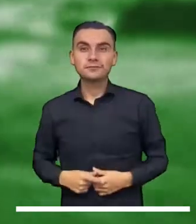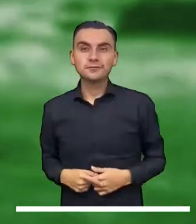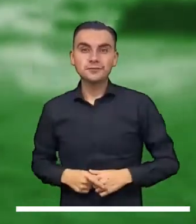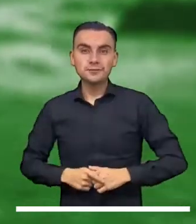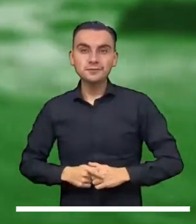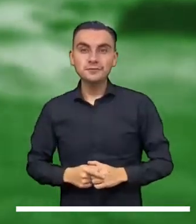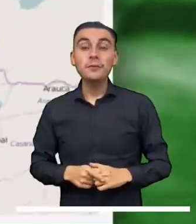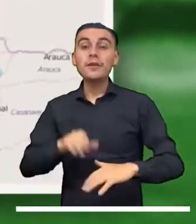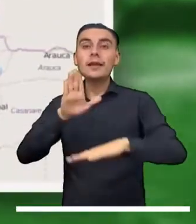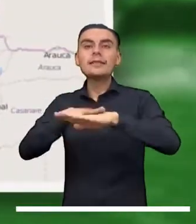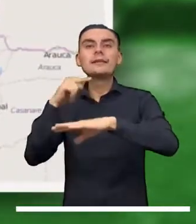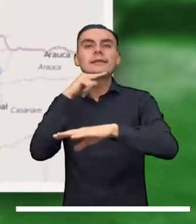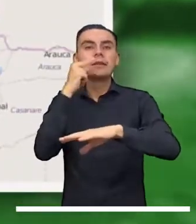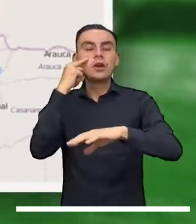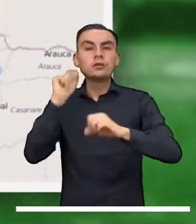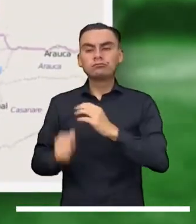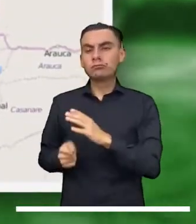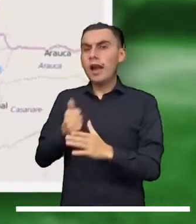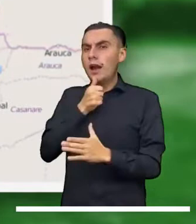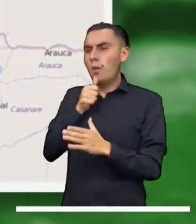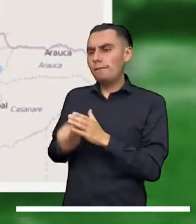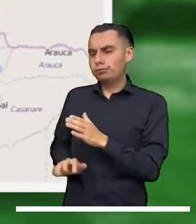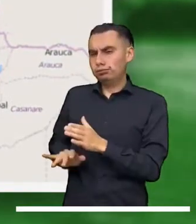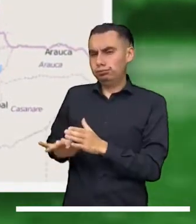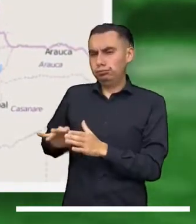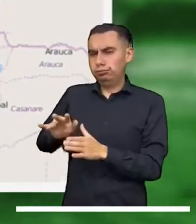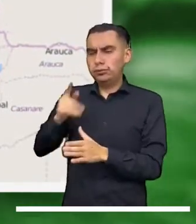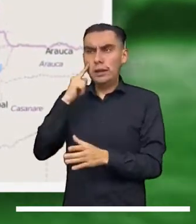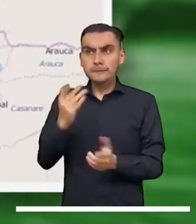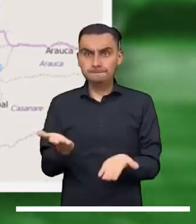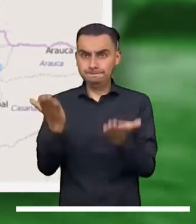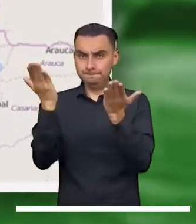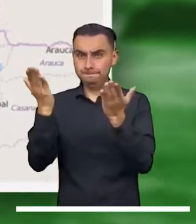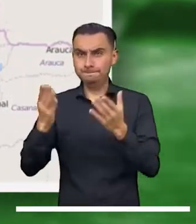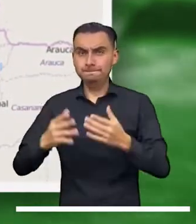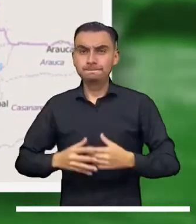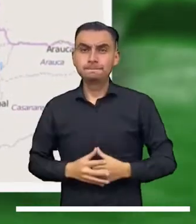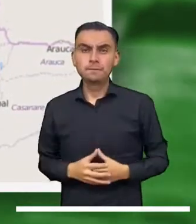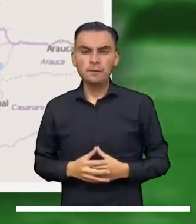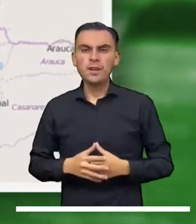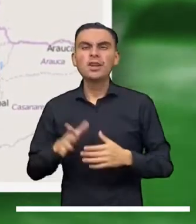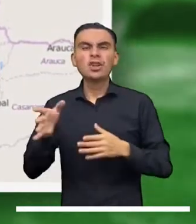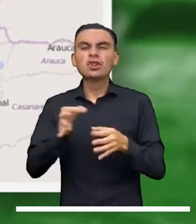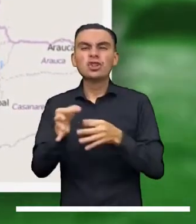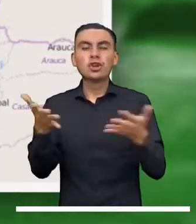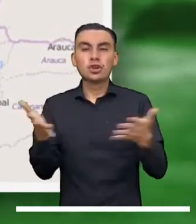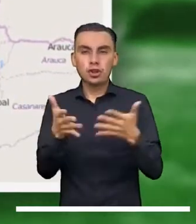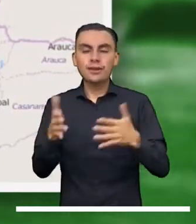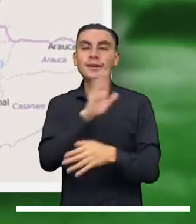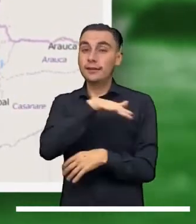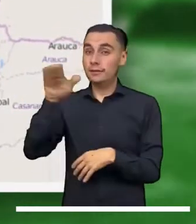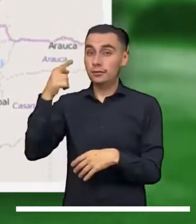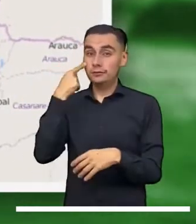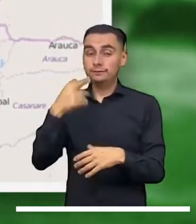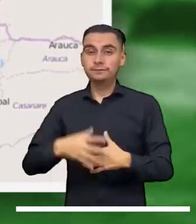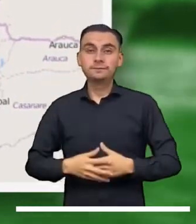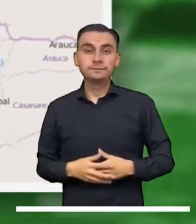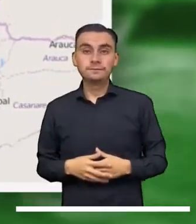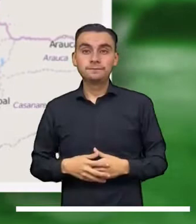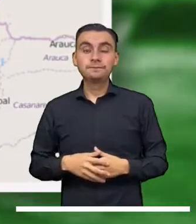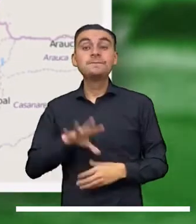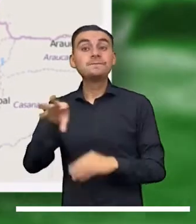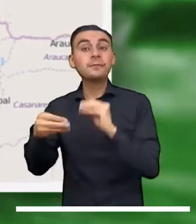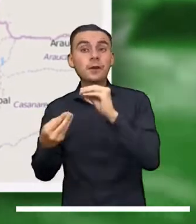Alerta roja por la creciente súbita registrada en la quebrada La Malena, en el municipio de Puerto Berrío, Antioquia. Atención